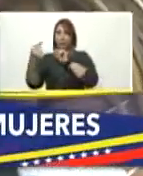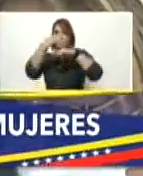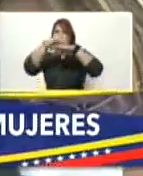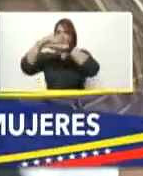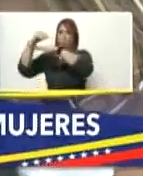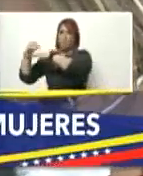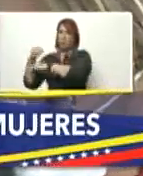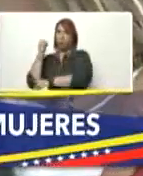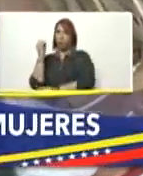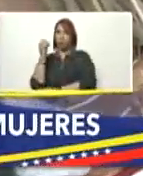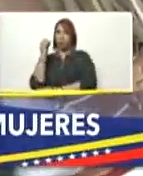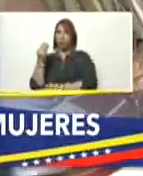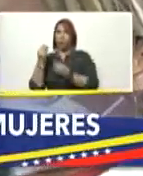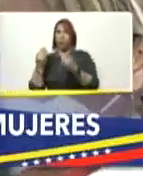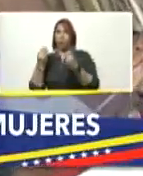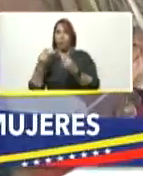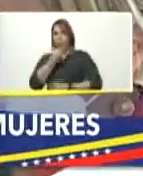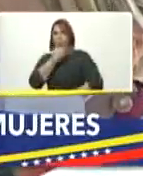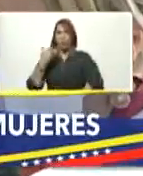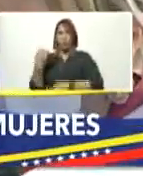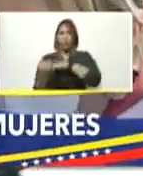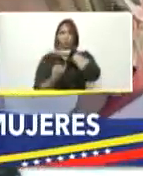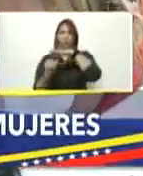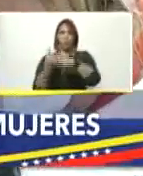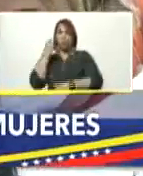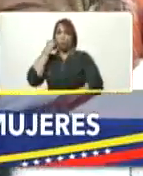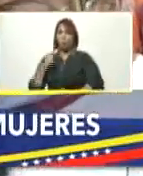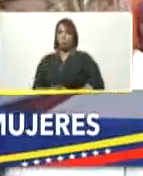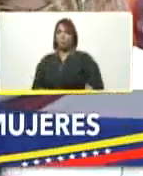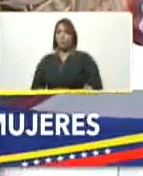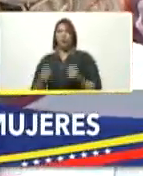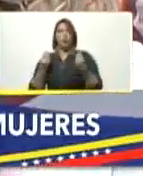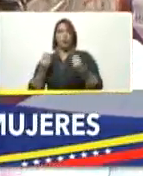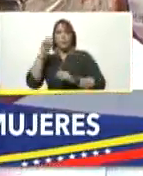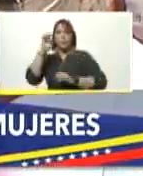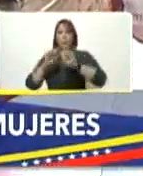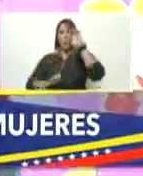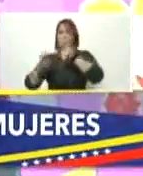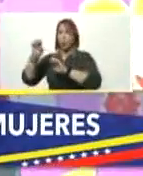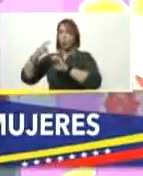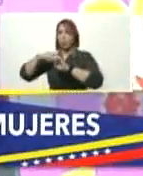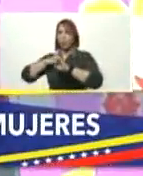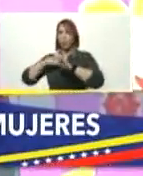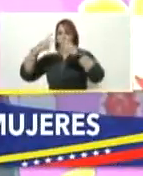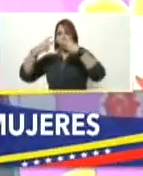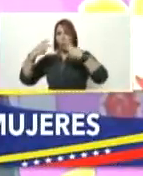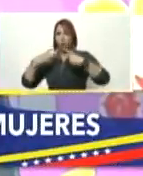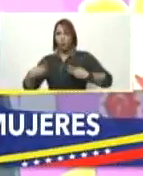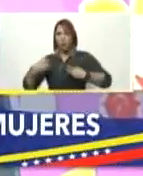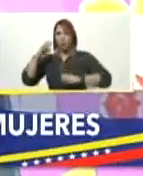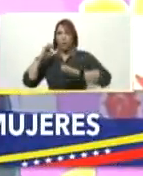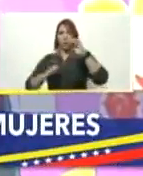este Congreso. ¿Cómo mejoramos la institucionalidad? ¿Cómo evaluamos y nos autoevaluamos juntas para seguir creciendo de la mano